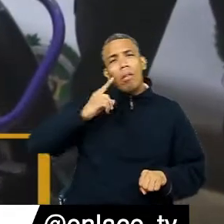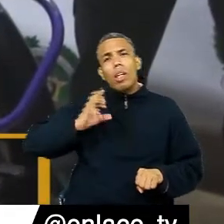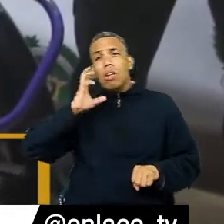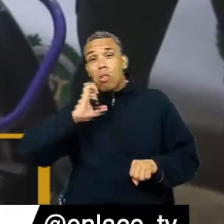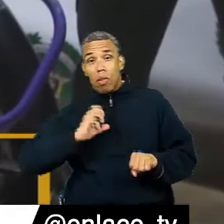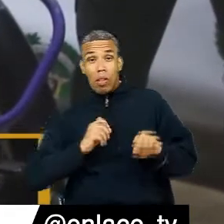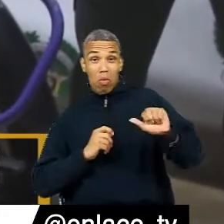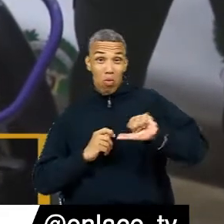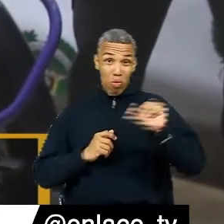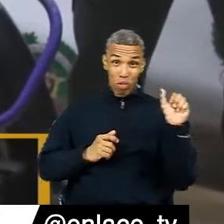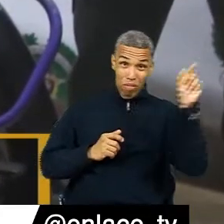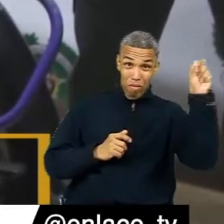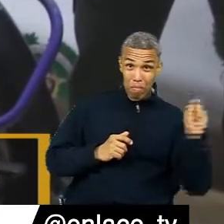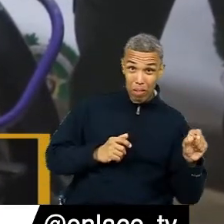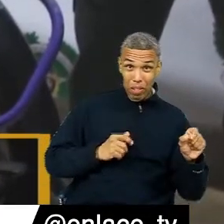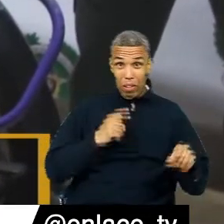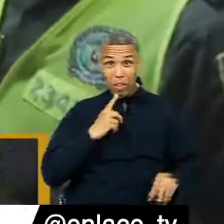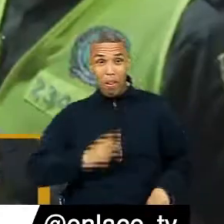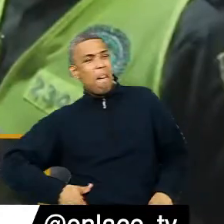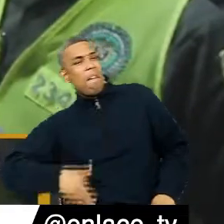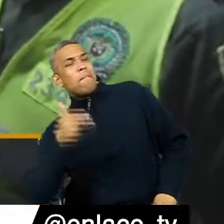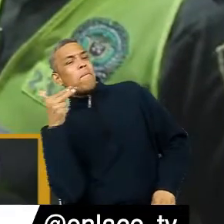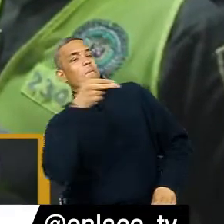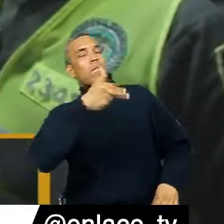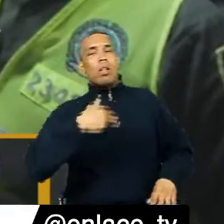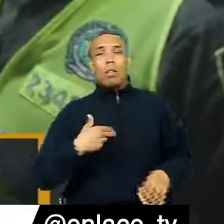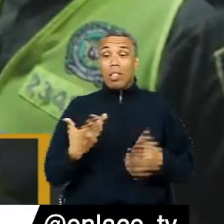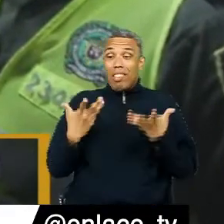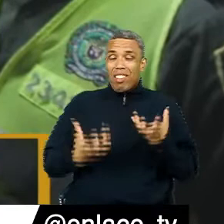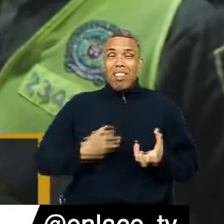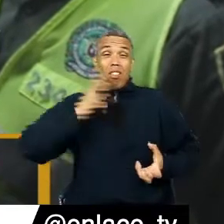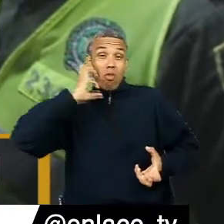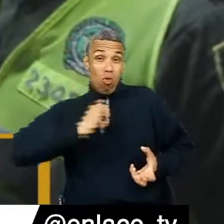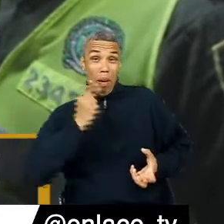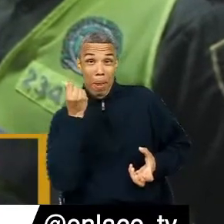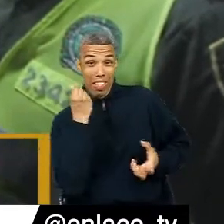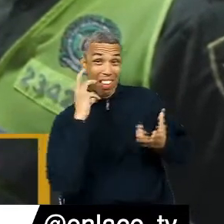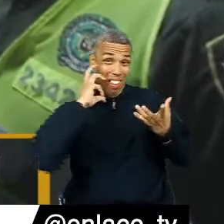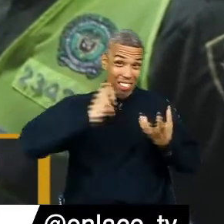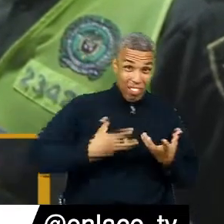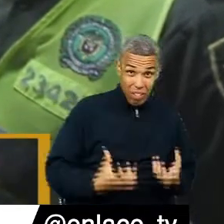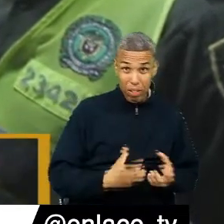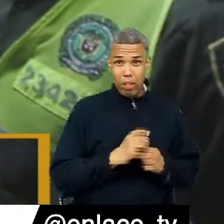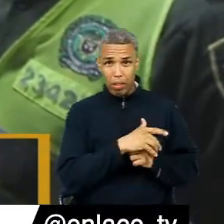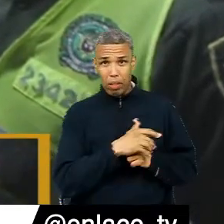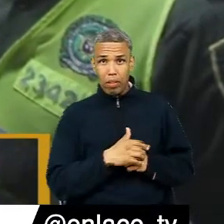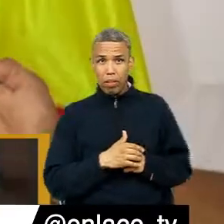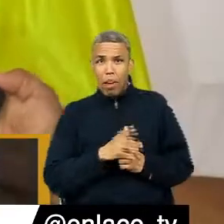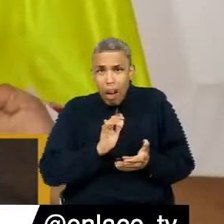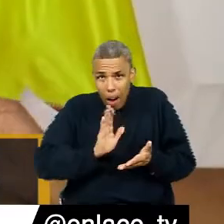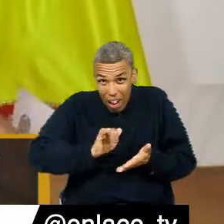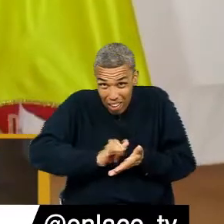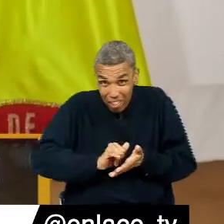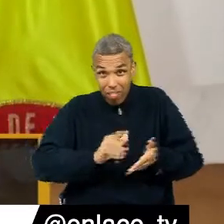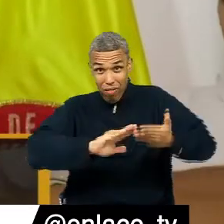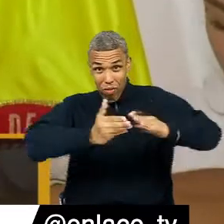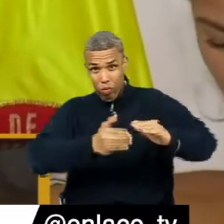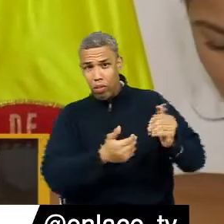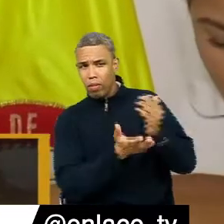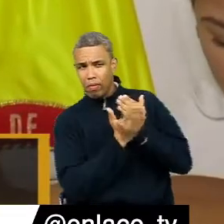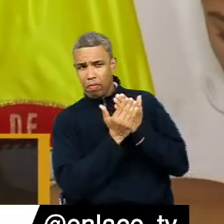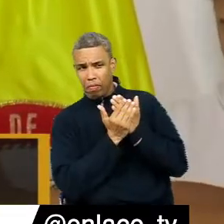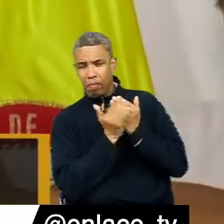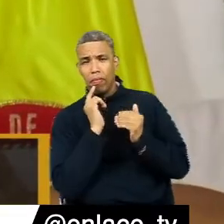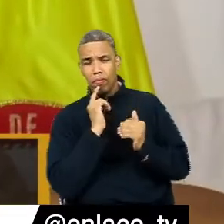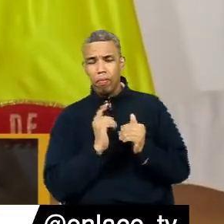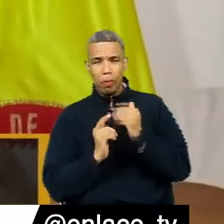las unidades policiales realizaron la captura de dos sujetos minutos después de que los delincuentes cometieron el delito. La noche de ayer, aproximadamente a